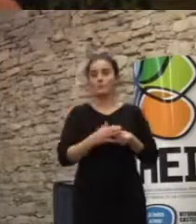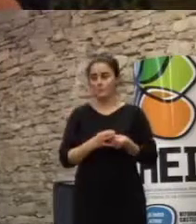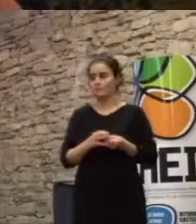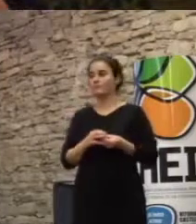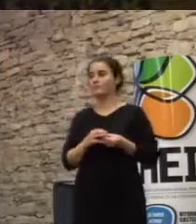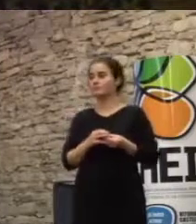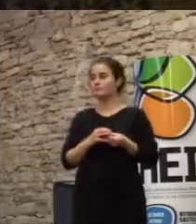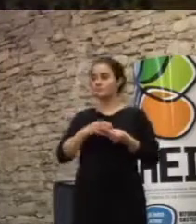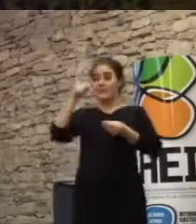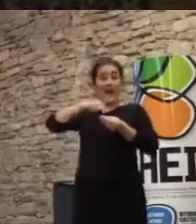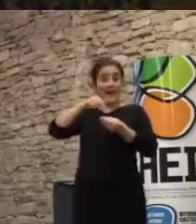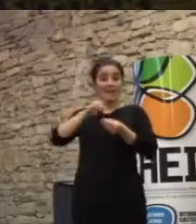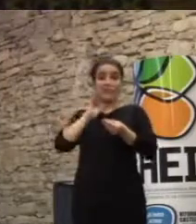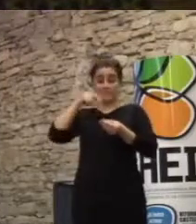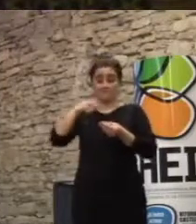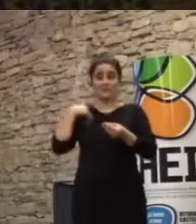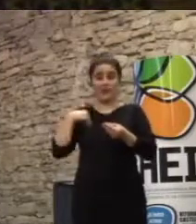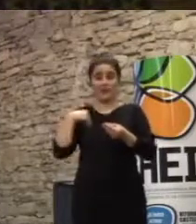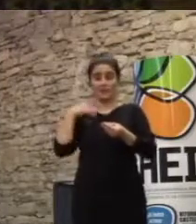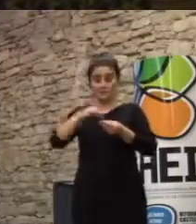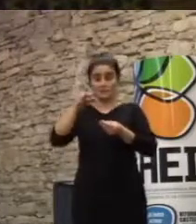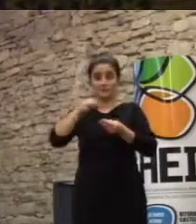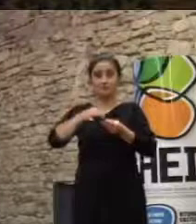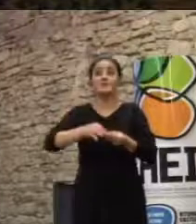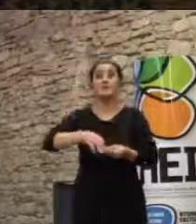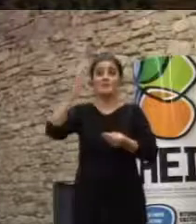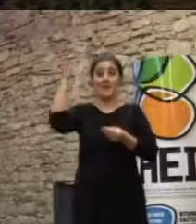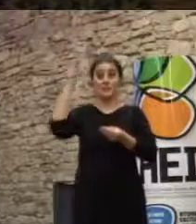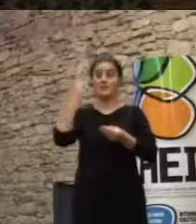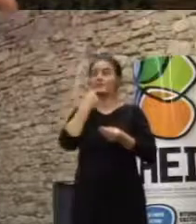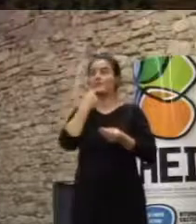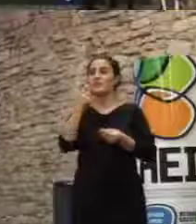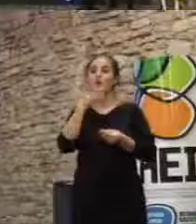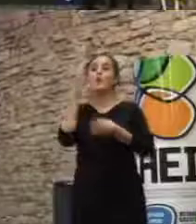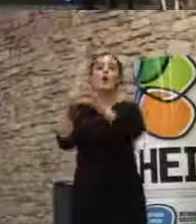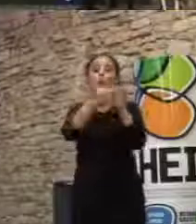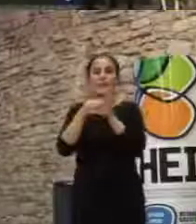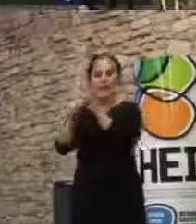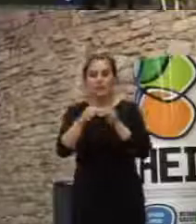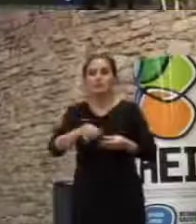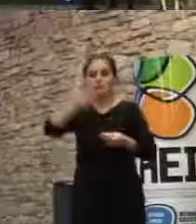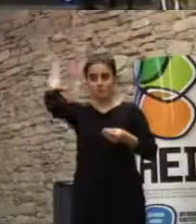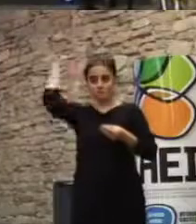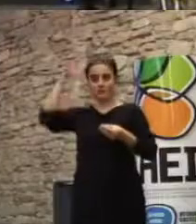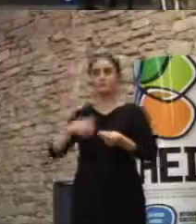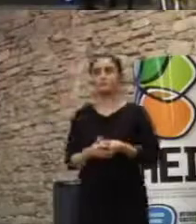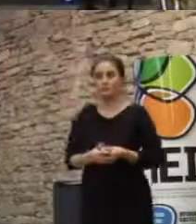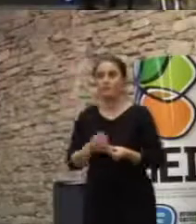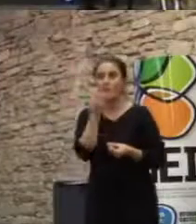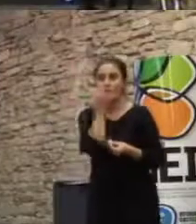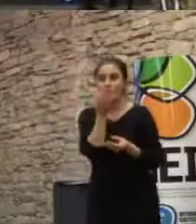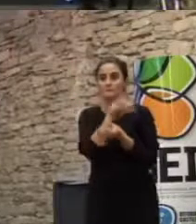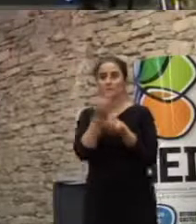la que se ha quedado arriba del todo la cogemos arriba y la tiramos por la cooperación 6